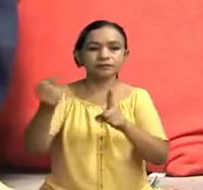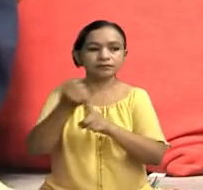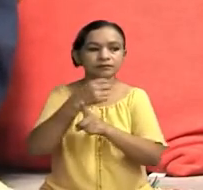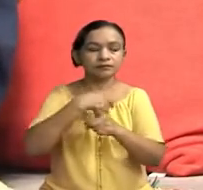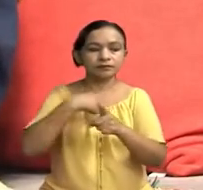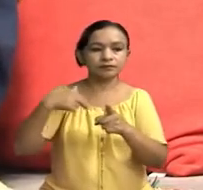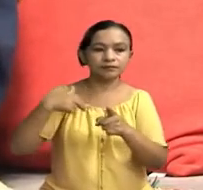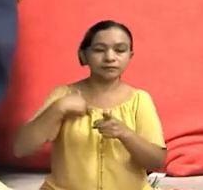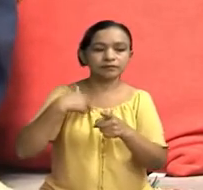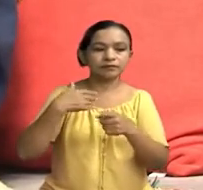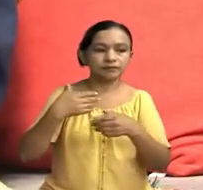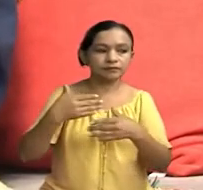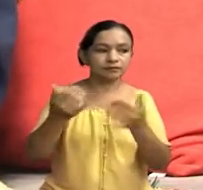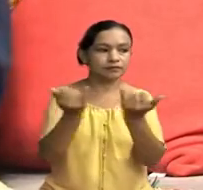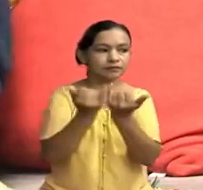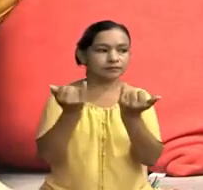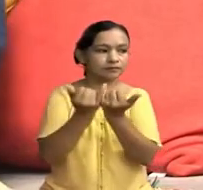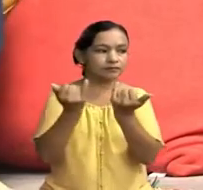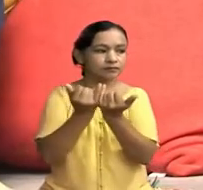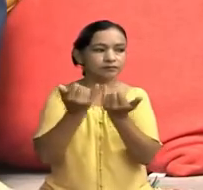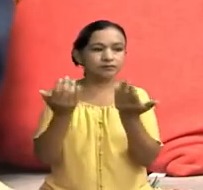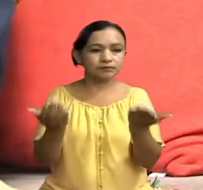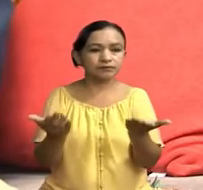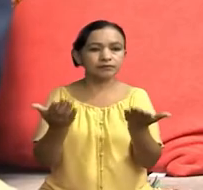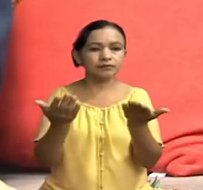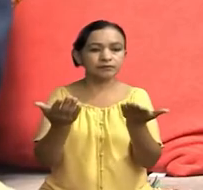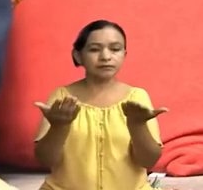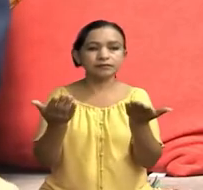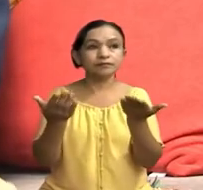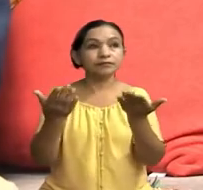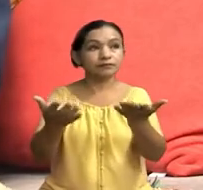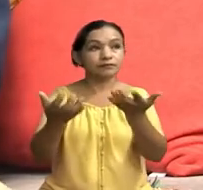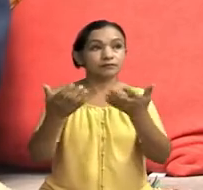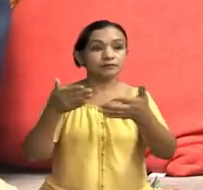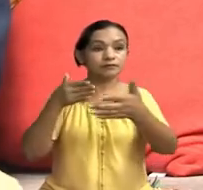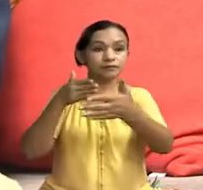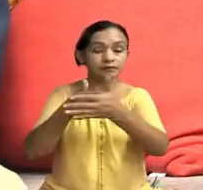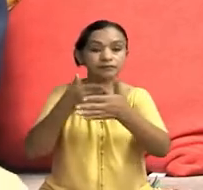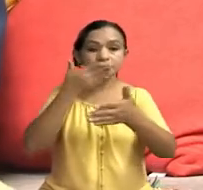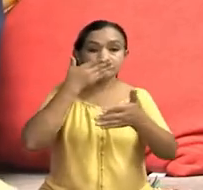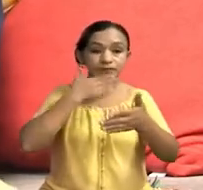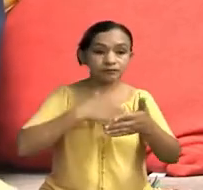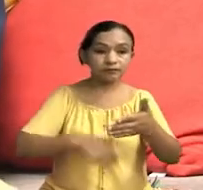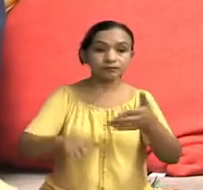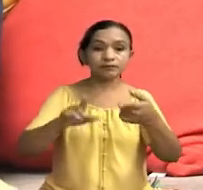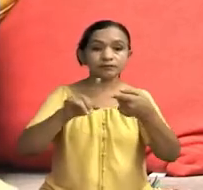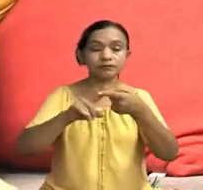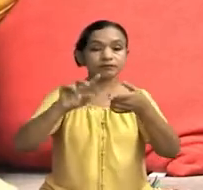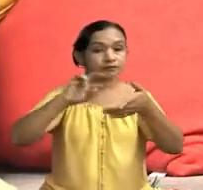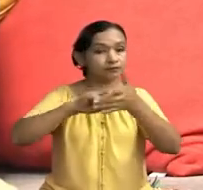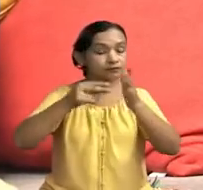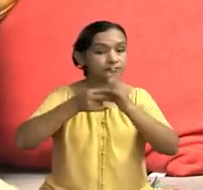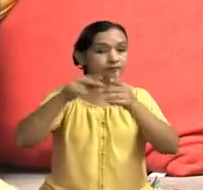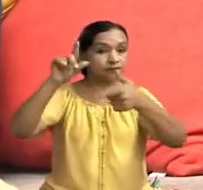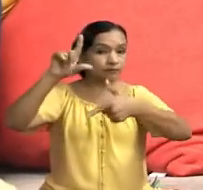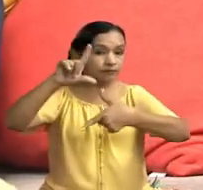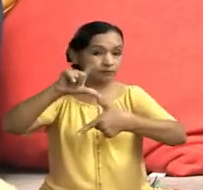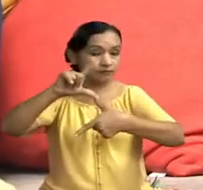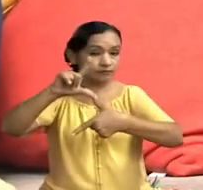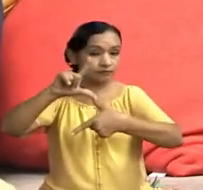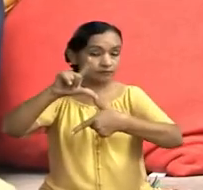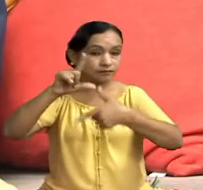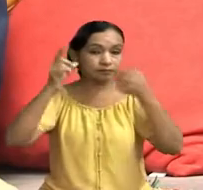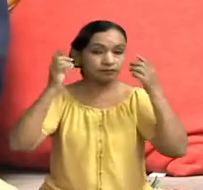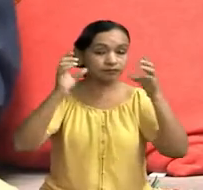Que viene de Estados Unidos y de Europa. O sea, que aquí lo que se pretende es detener el mal ejemplo progresista que ha significado América Latina y el Caribe. Y esa es la